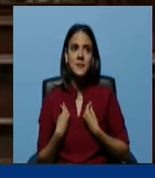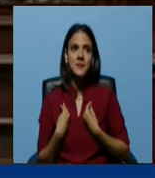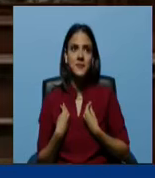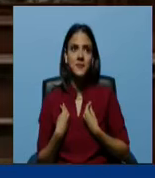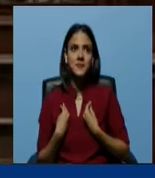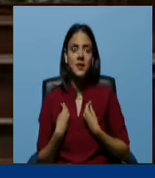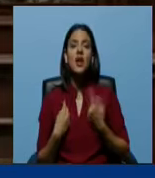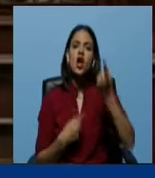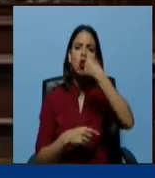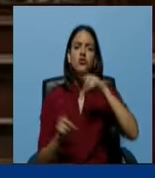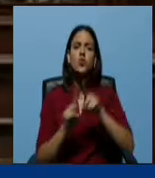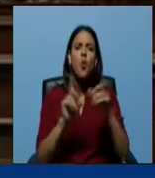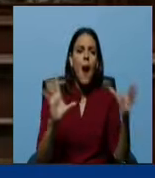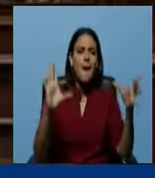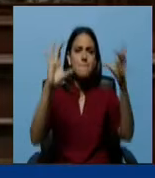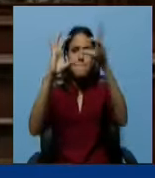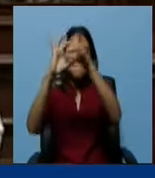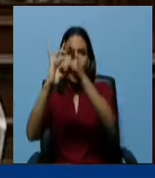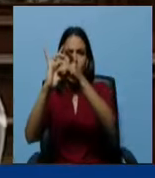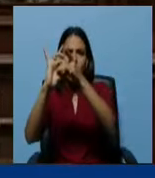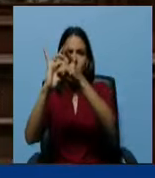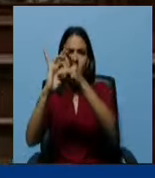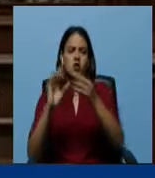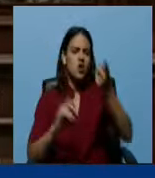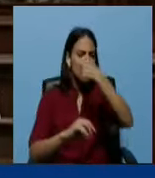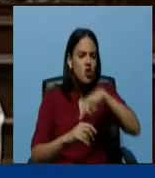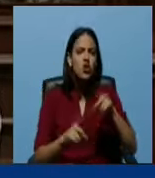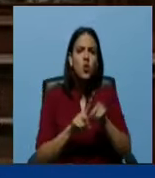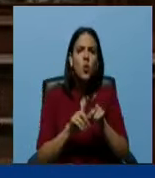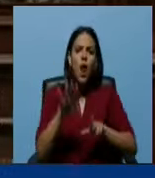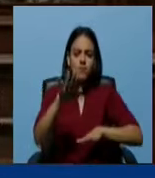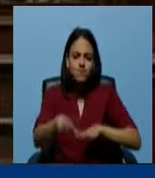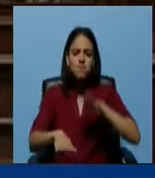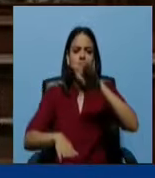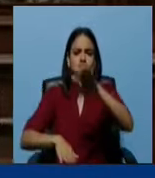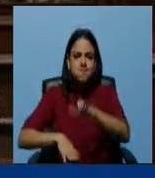de unificación, un proceso